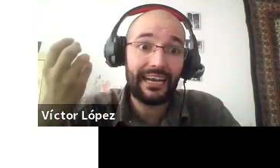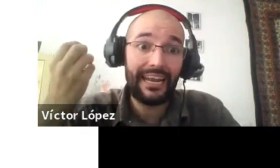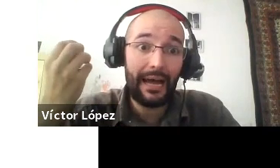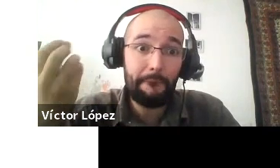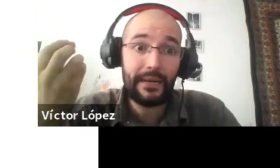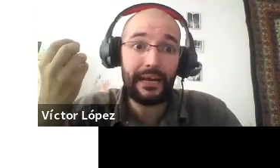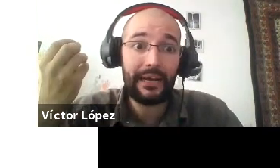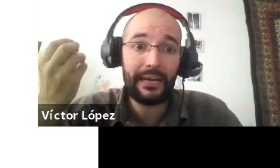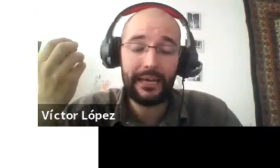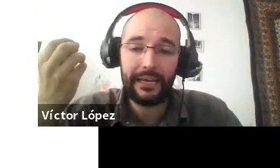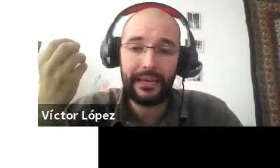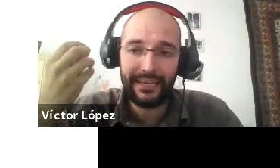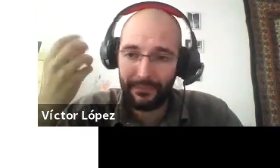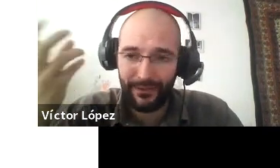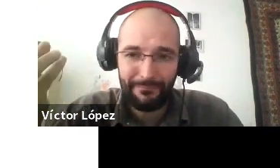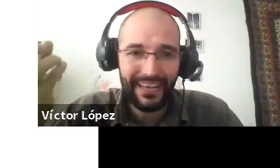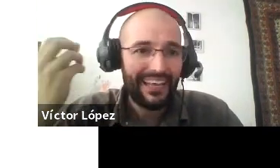aprovechar